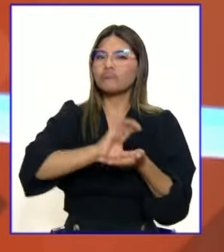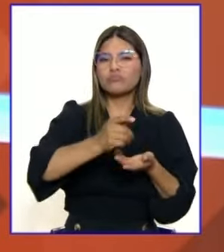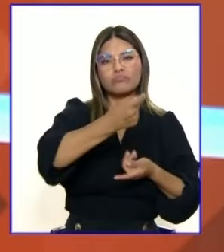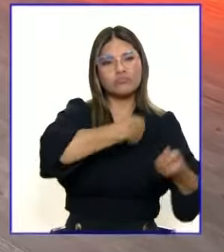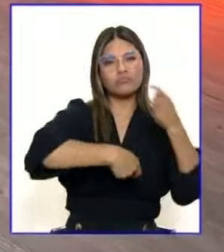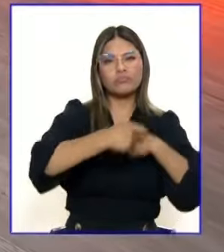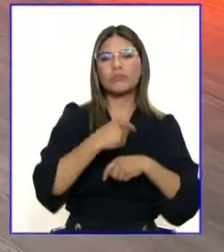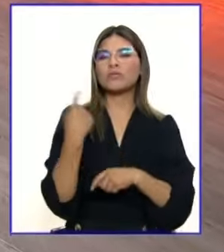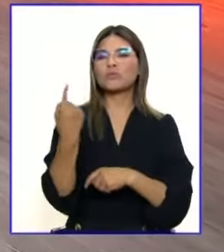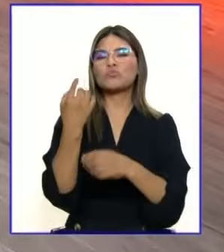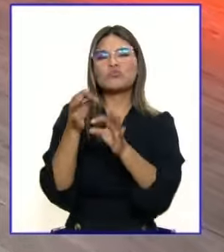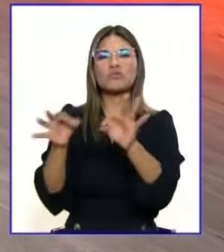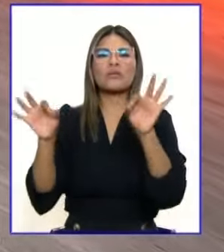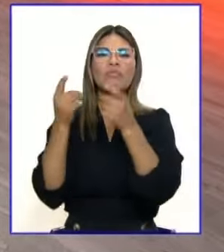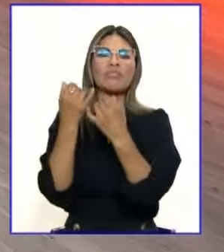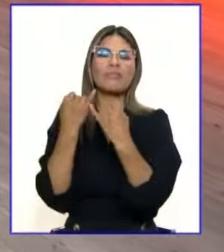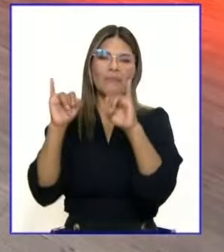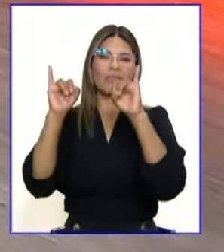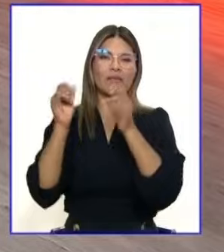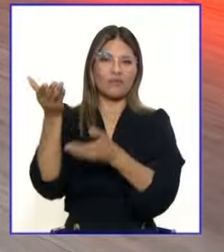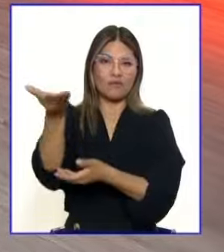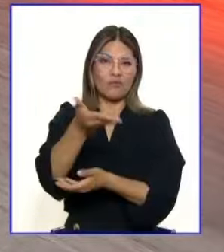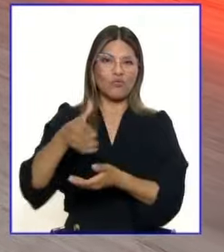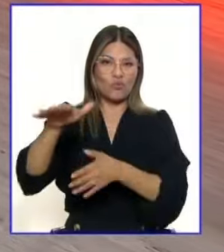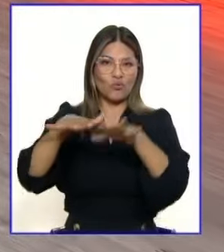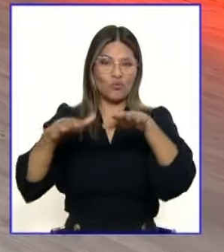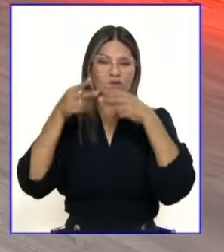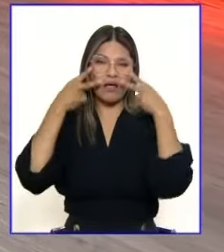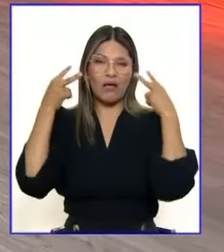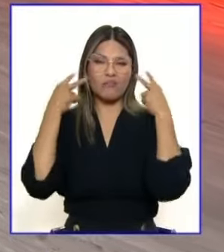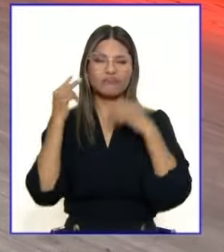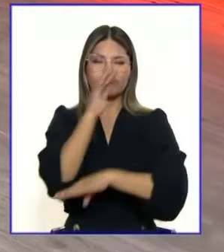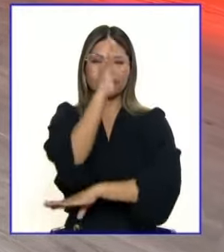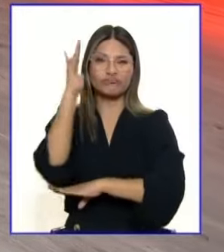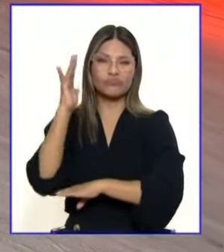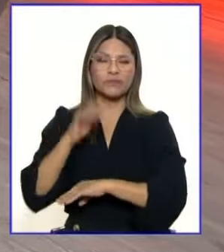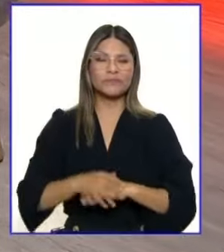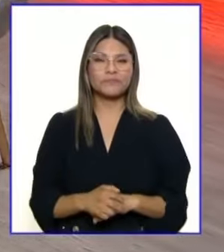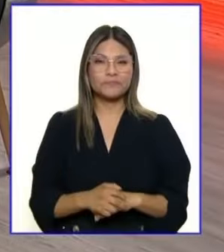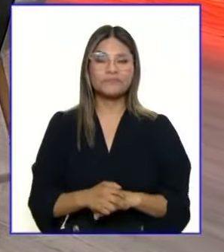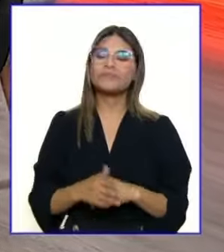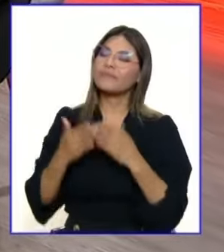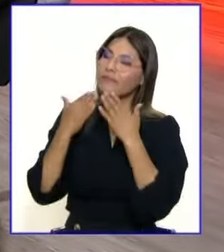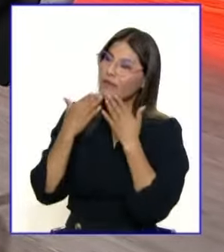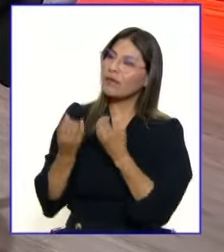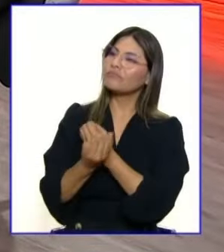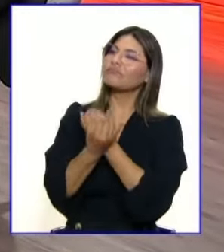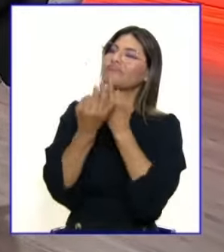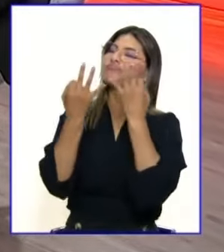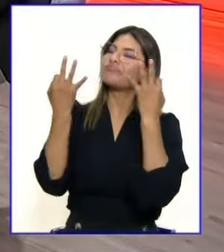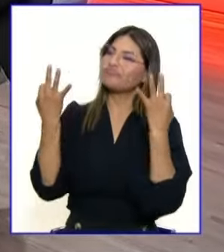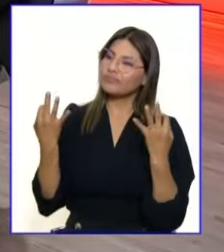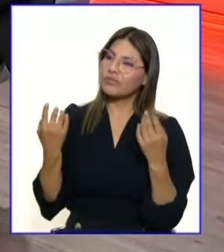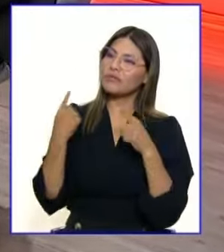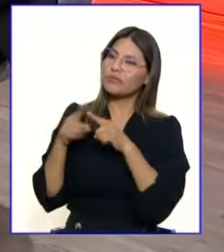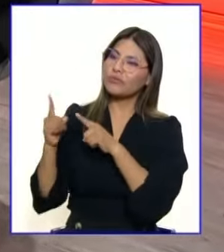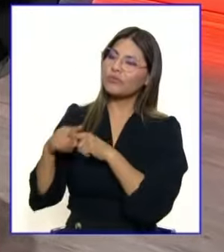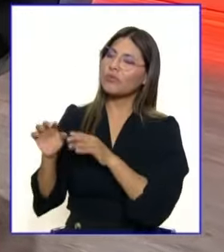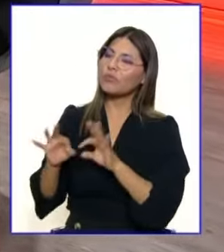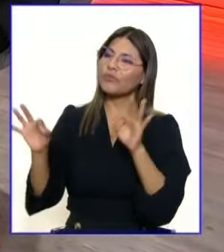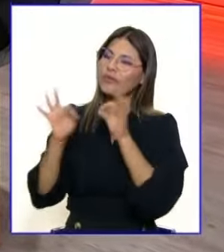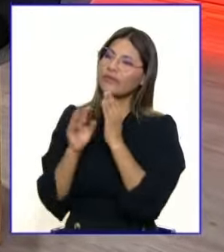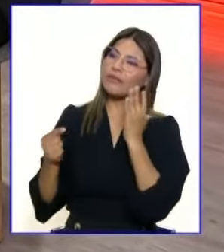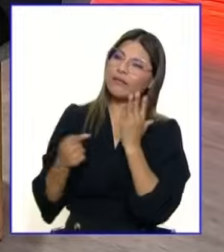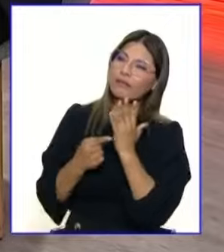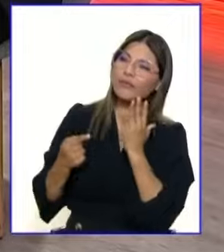autónomo. Muchas gracias por darnos a conocer todas estas oportunidades. Es un abanico amplio que se abre con las tecnologías, ¿no? Y todo